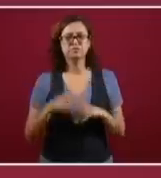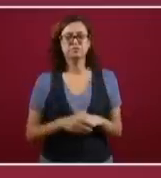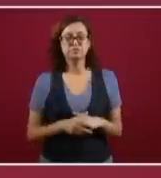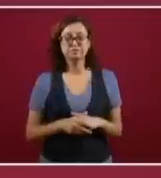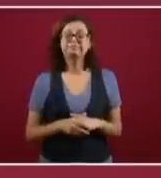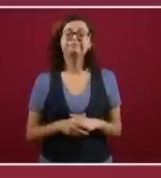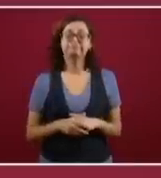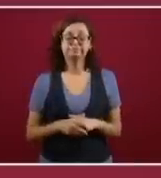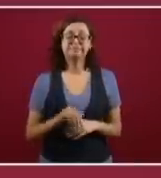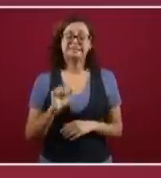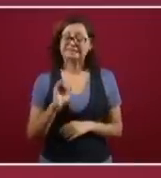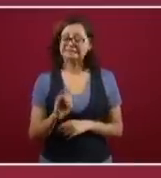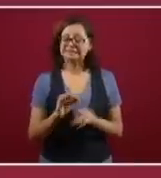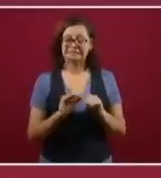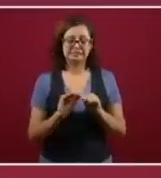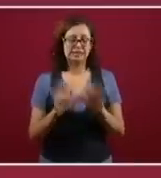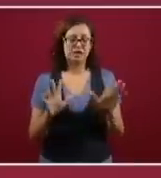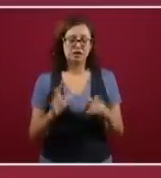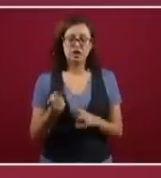Hubieron, desde luego,